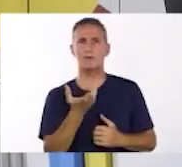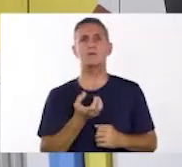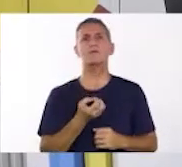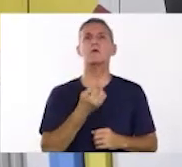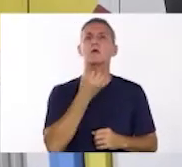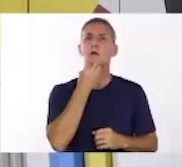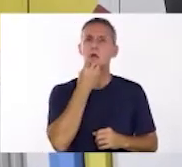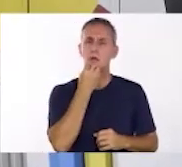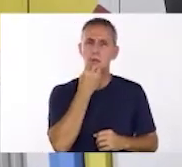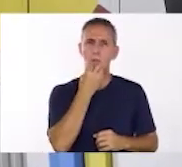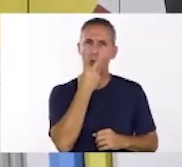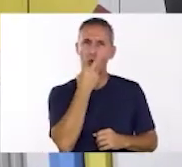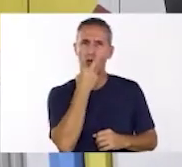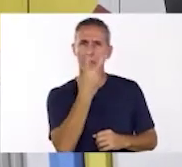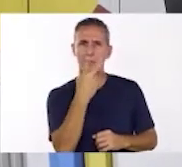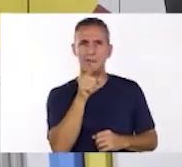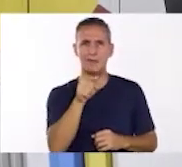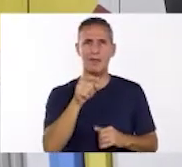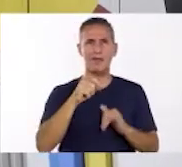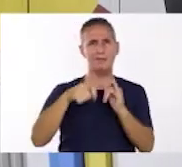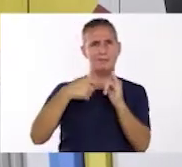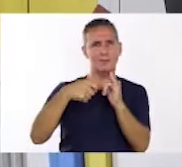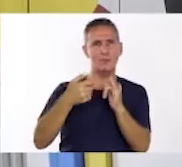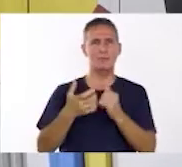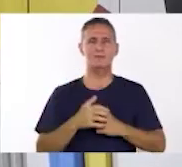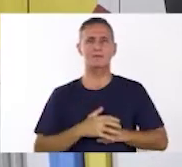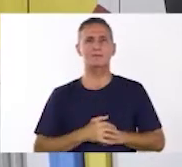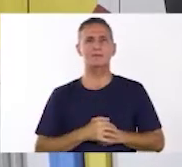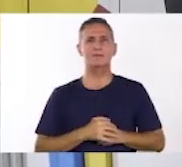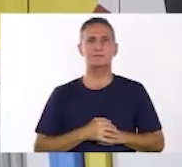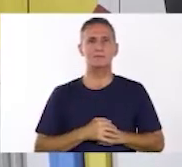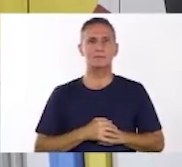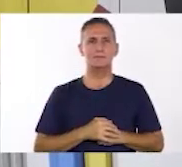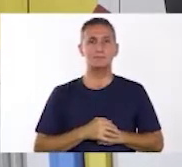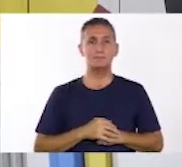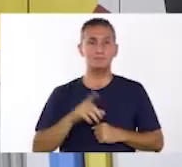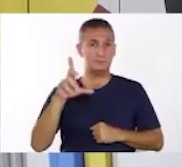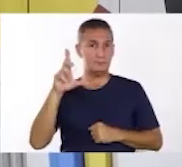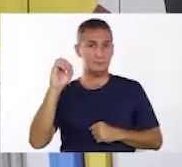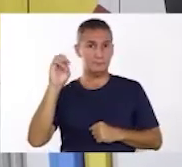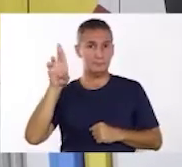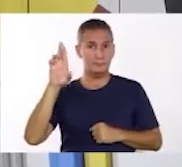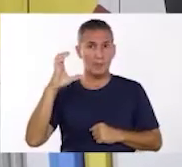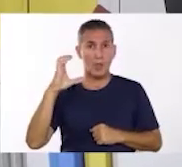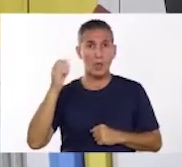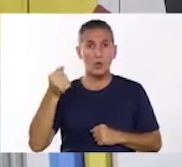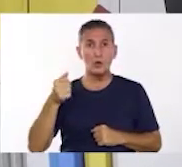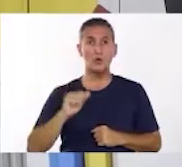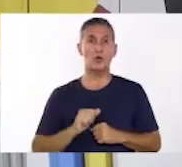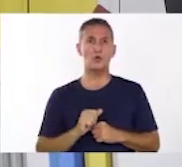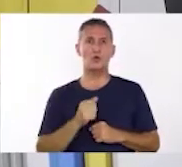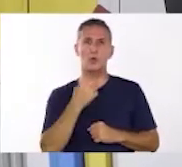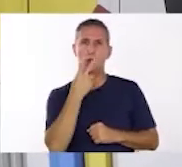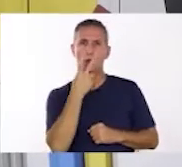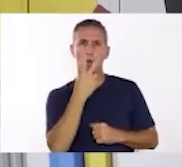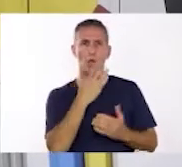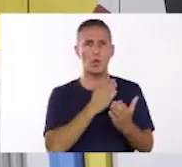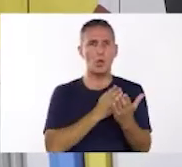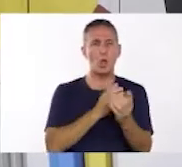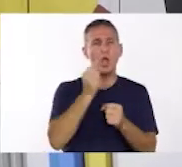pues presenciar este documental. Entonces, con Lorca debemos seguir